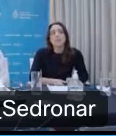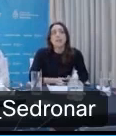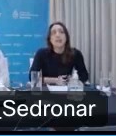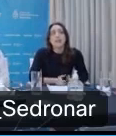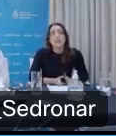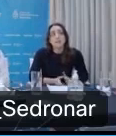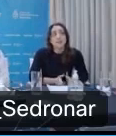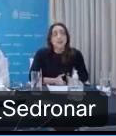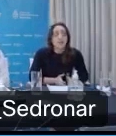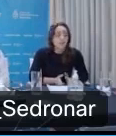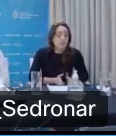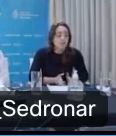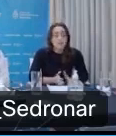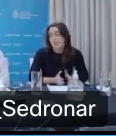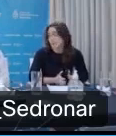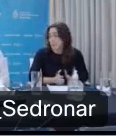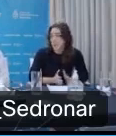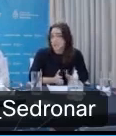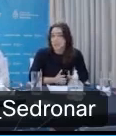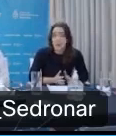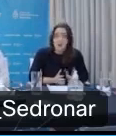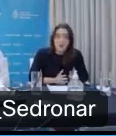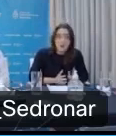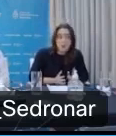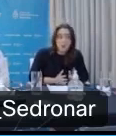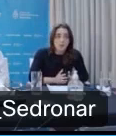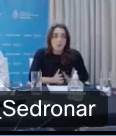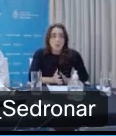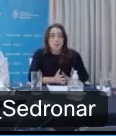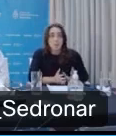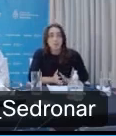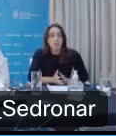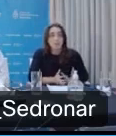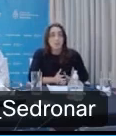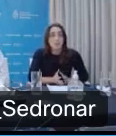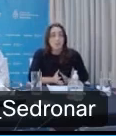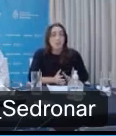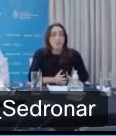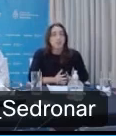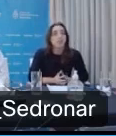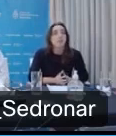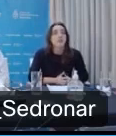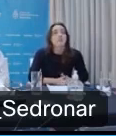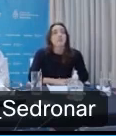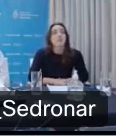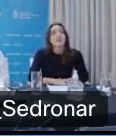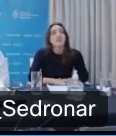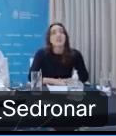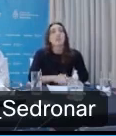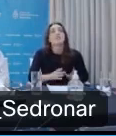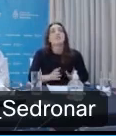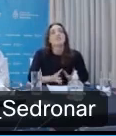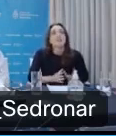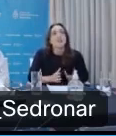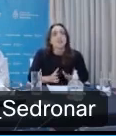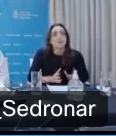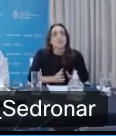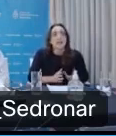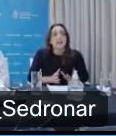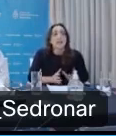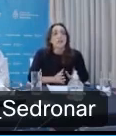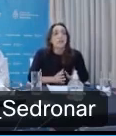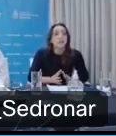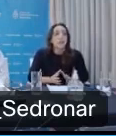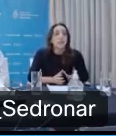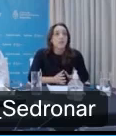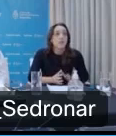Vieron que además hay algo que ya no se sabe desde cuándo se es joven, hasta qué momento se es joven, ¿no? Los límites etarios están